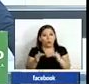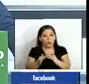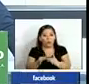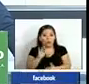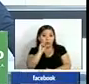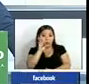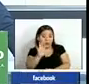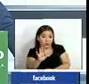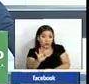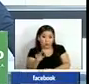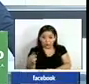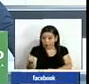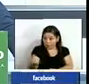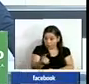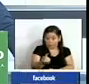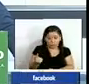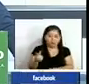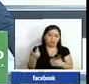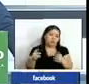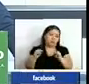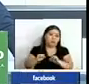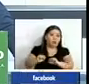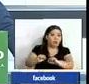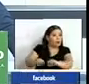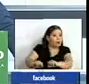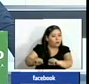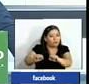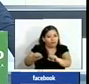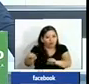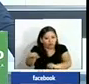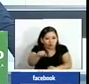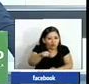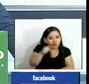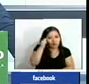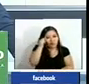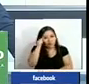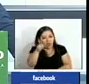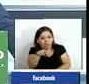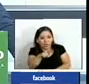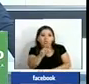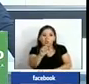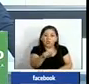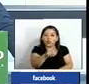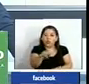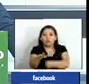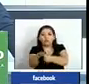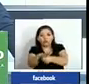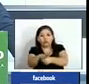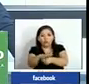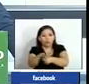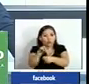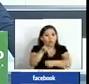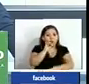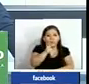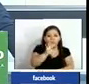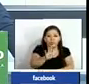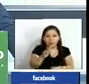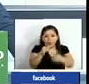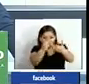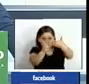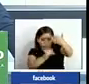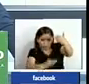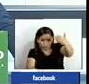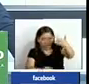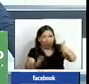personas que han muerto y que también pues, no se sabe si su muerte fue provocada por el COVID-19. Todos decía él, esto es un subregistro, pero